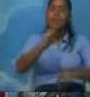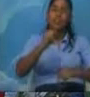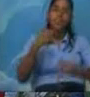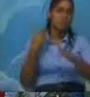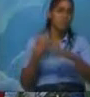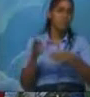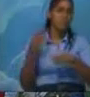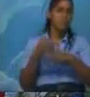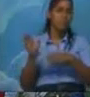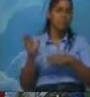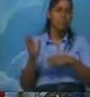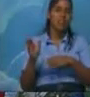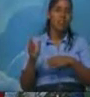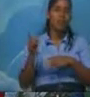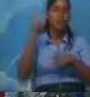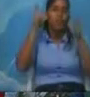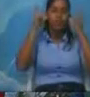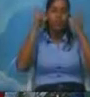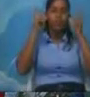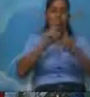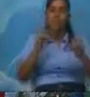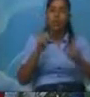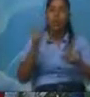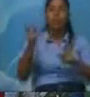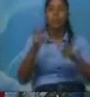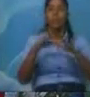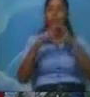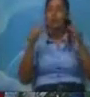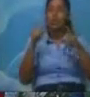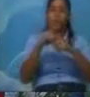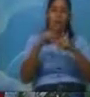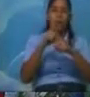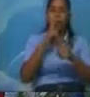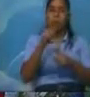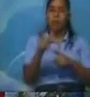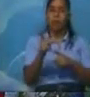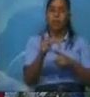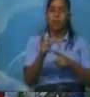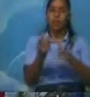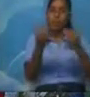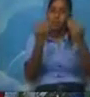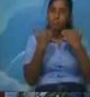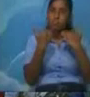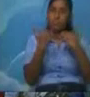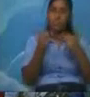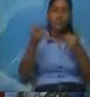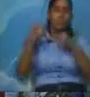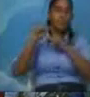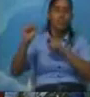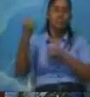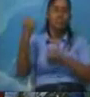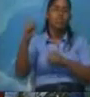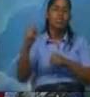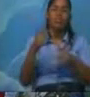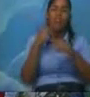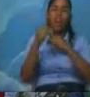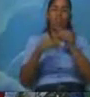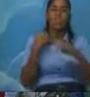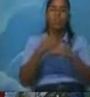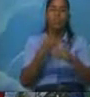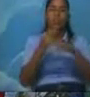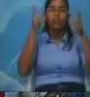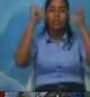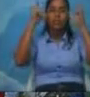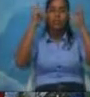pas pasar alto por alto la ofensa disimule disimule haga como que usted no se